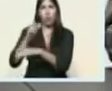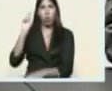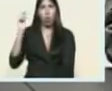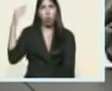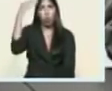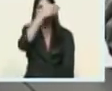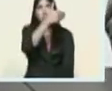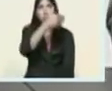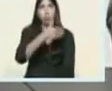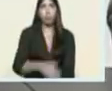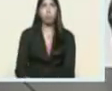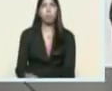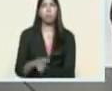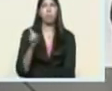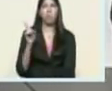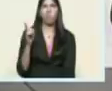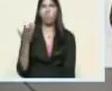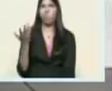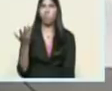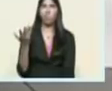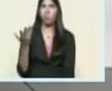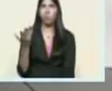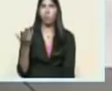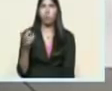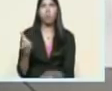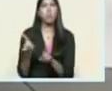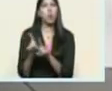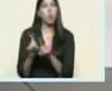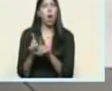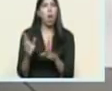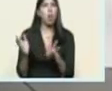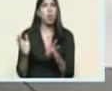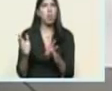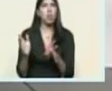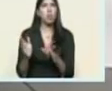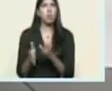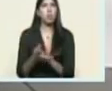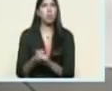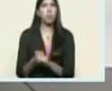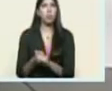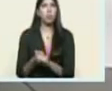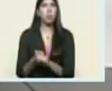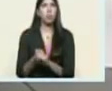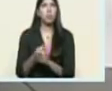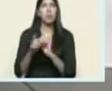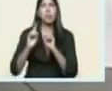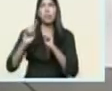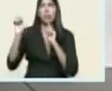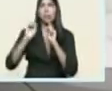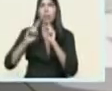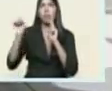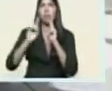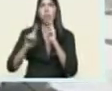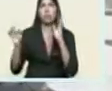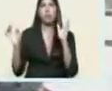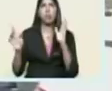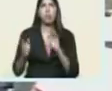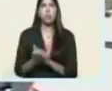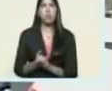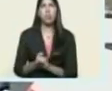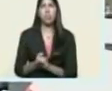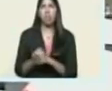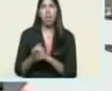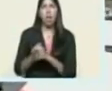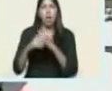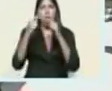Unidos, vinieron, bueno, a desempolvar los elementos obsoletos de la Guerra Fría, llamada así